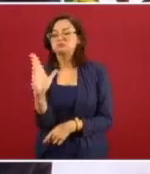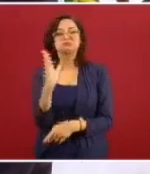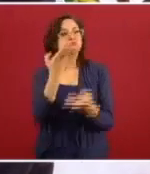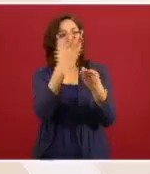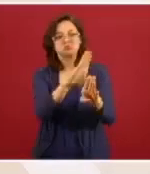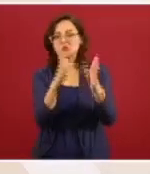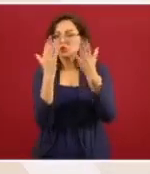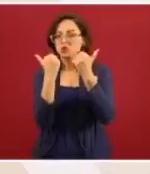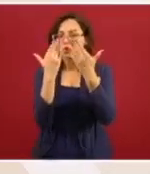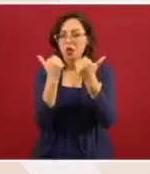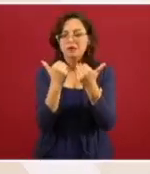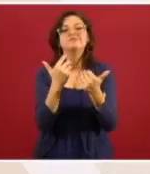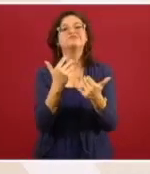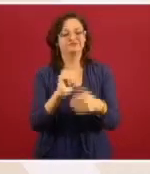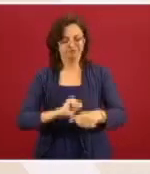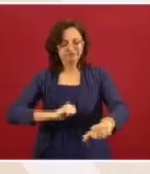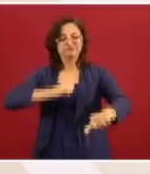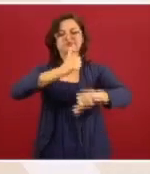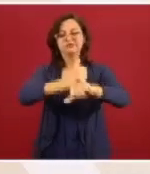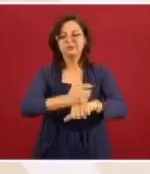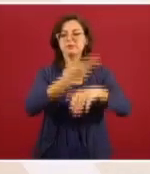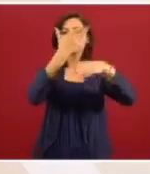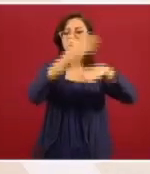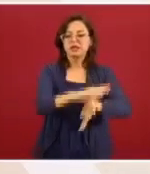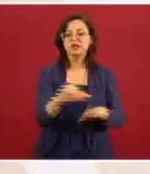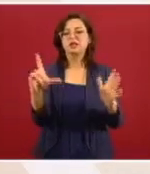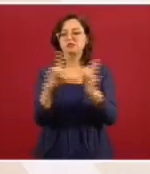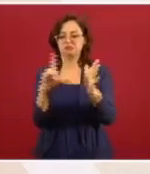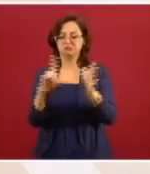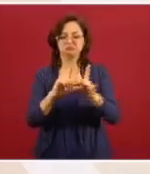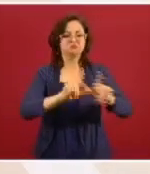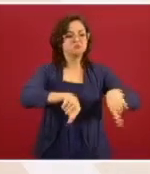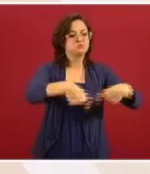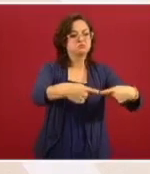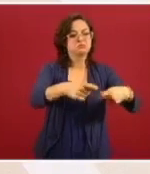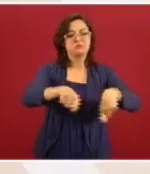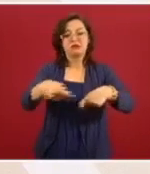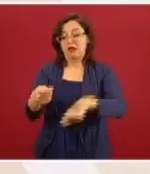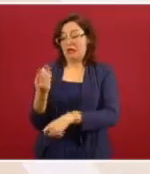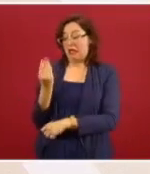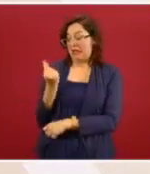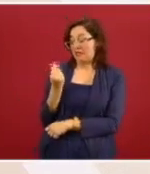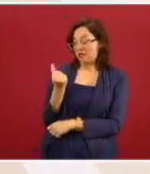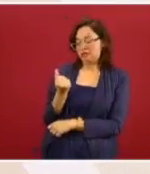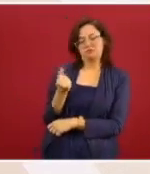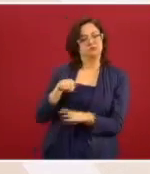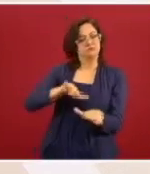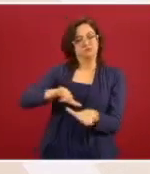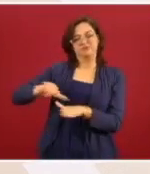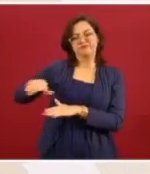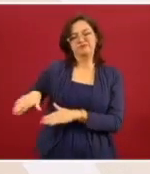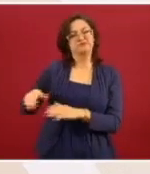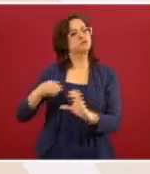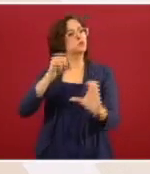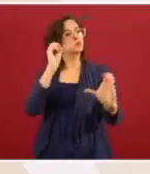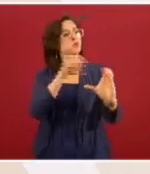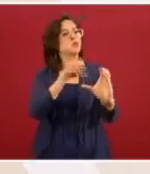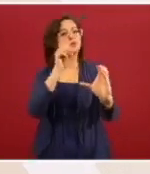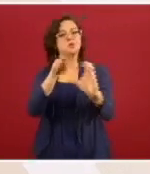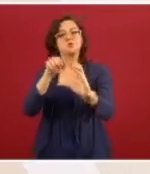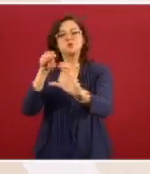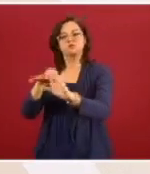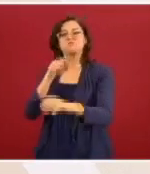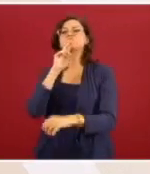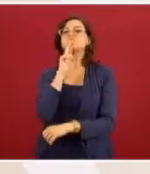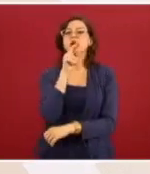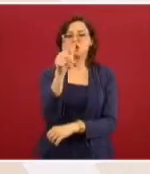entregar tarjetas y dejar de manejar dinero en efectivo para los programas